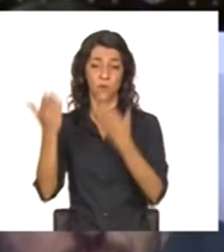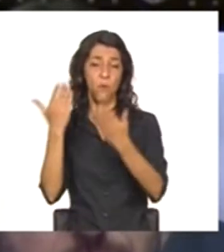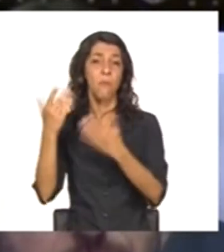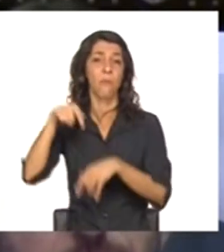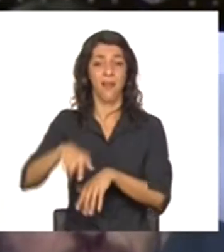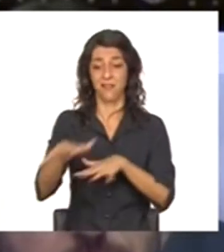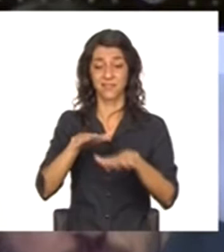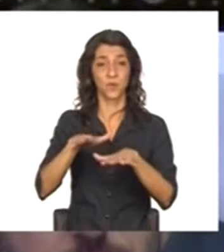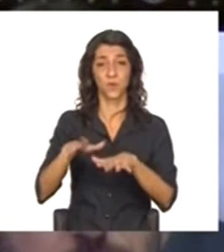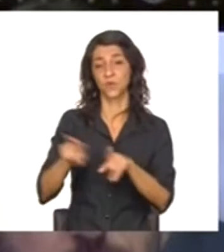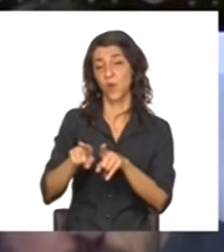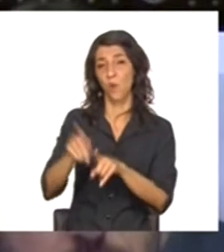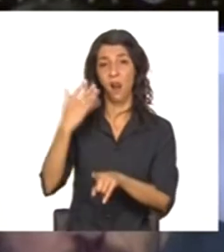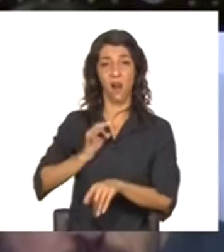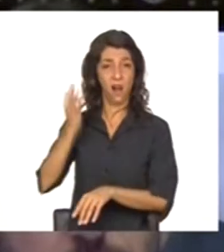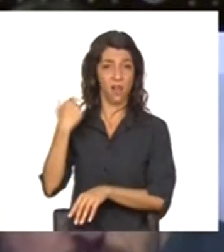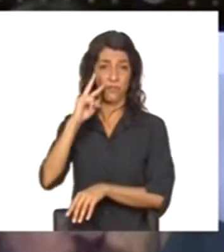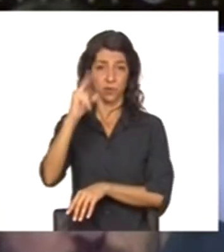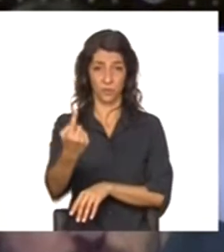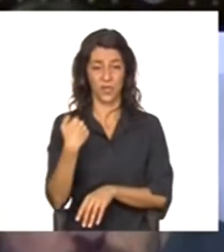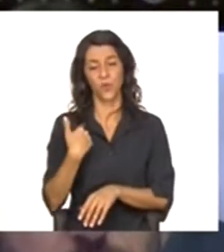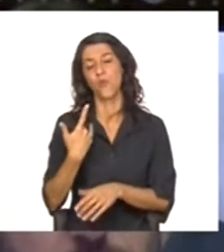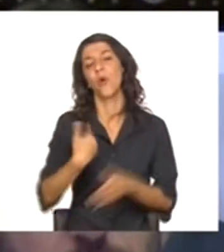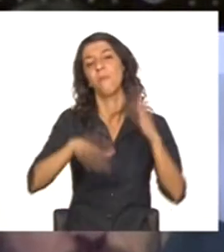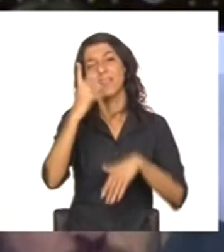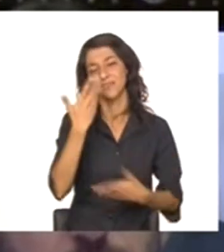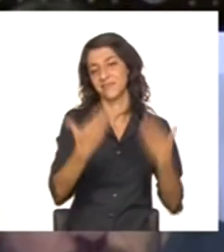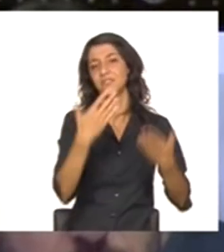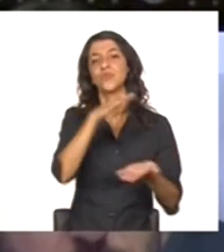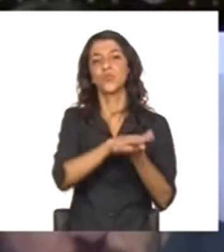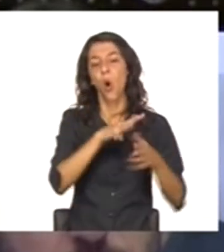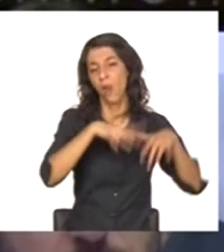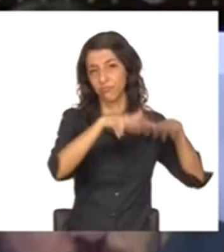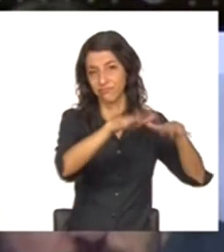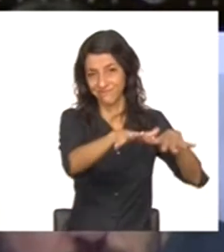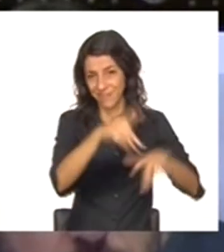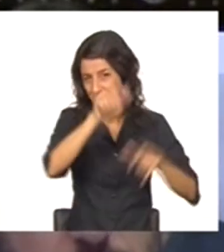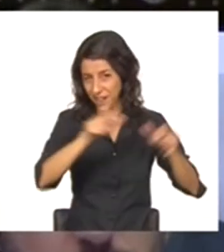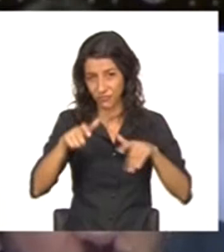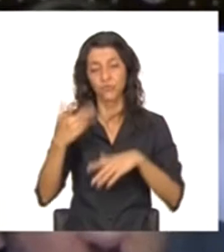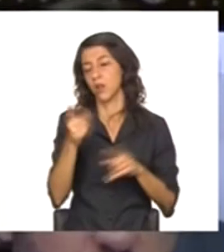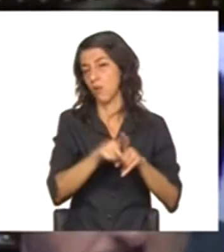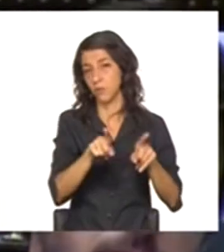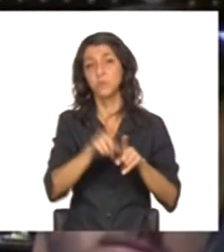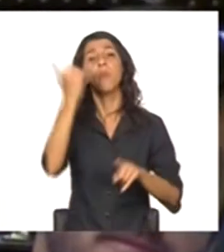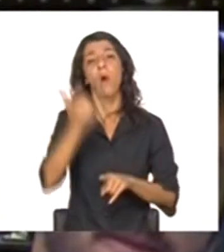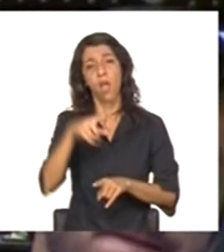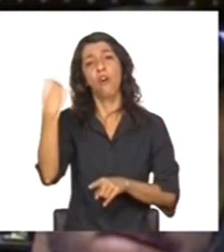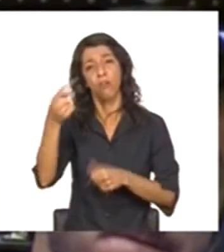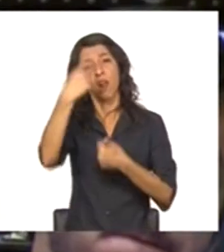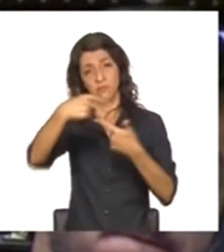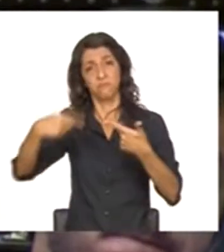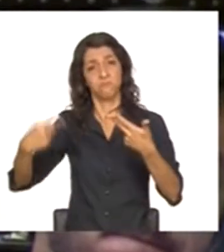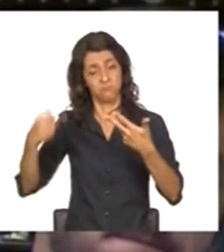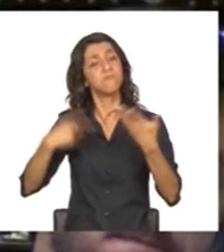fundamentalmente en cuanto a la movilización social. Pero hay otras similitudes también, hay muchas otras similitudes, no es la misma situación